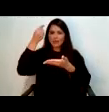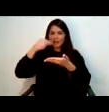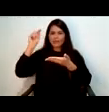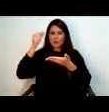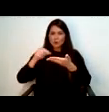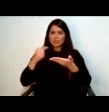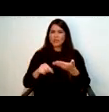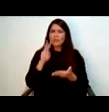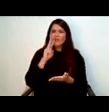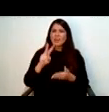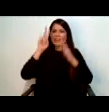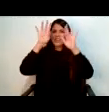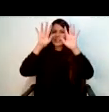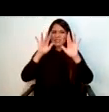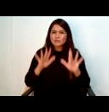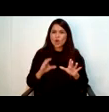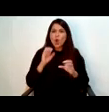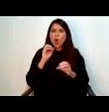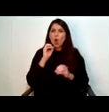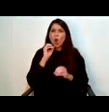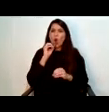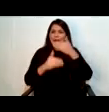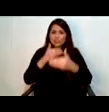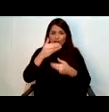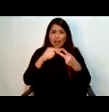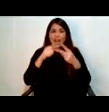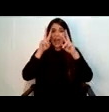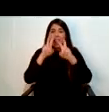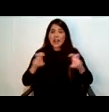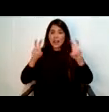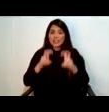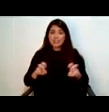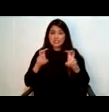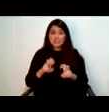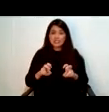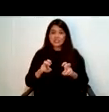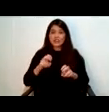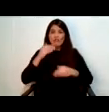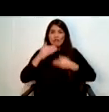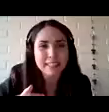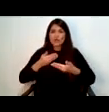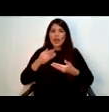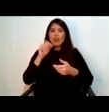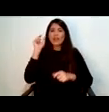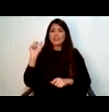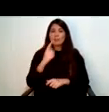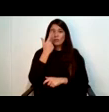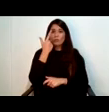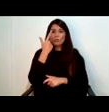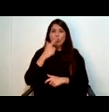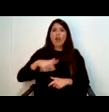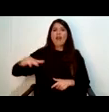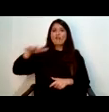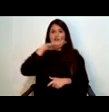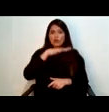la descripción operacional, el análisis funcional de la conducta y luego el abordaje. Y el abordaje